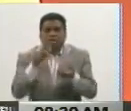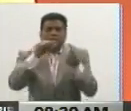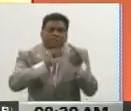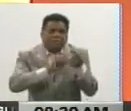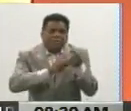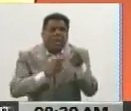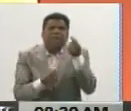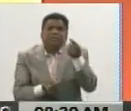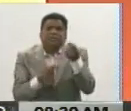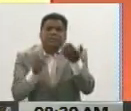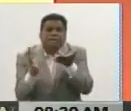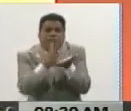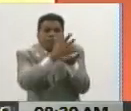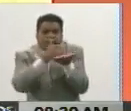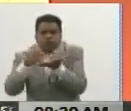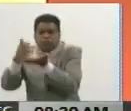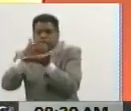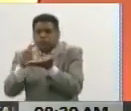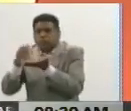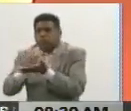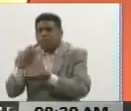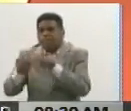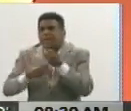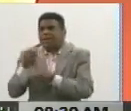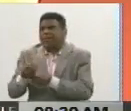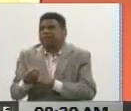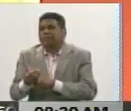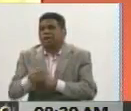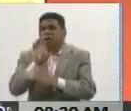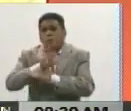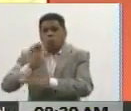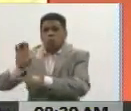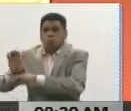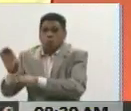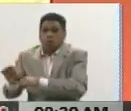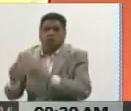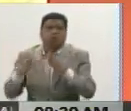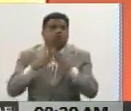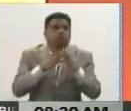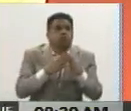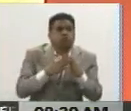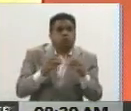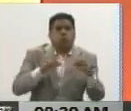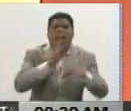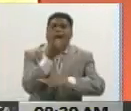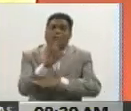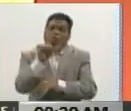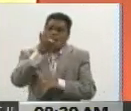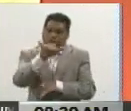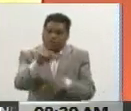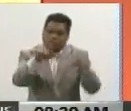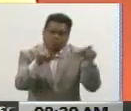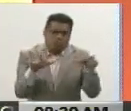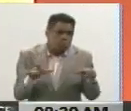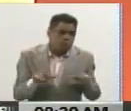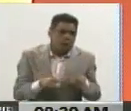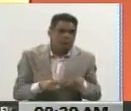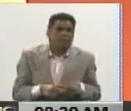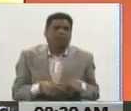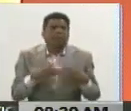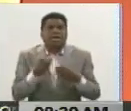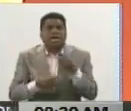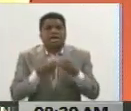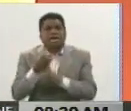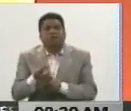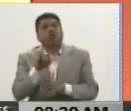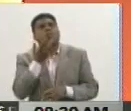semillas para poder ajustar cada vez más el cuidado y el resguardo de las especies autóctonas, ¿no? De hecho, allí se han insertado algunas especies del nogal